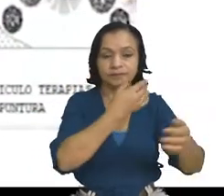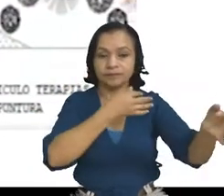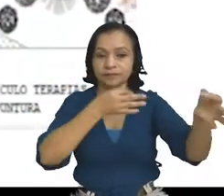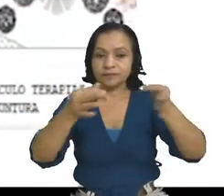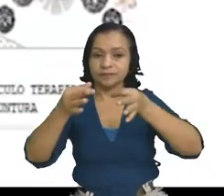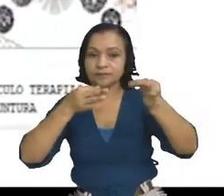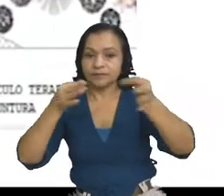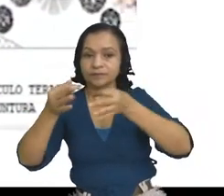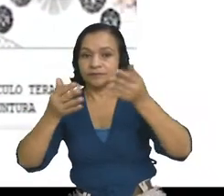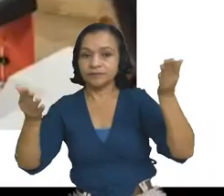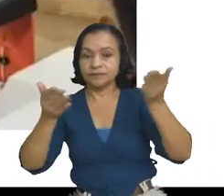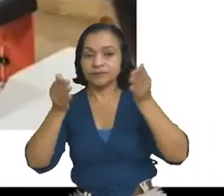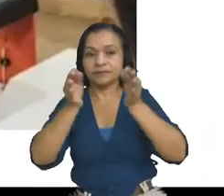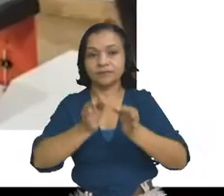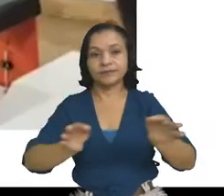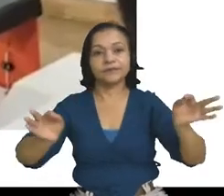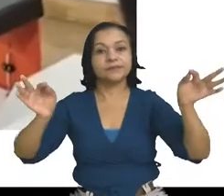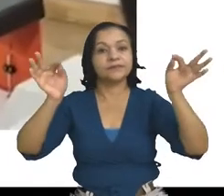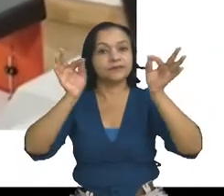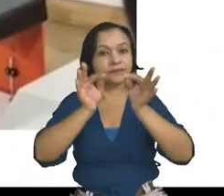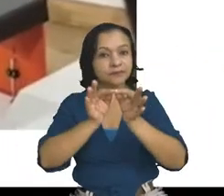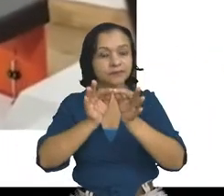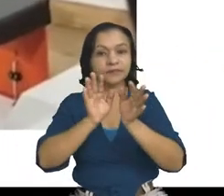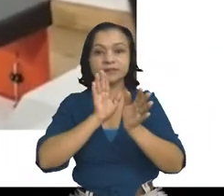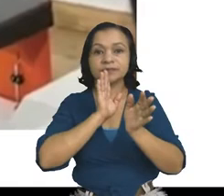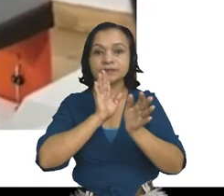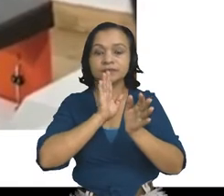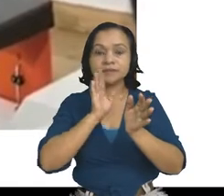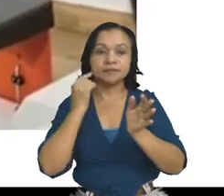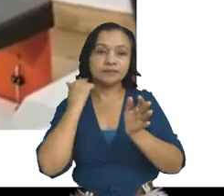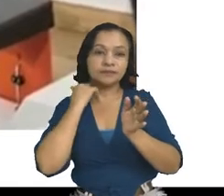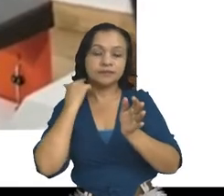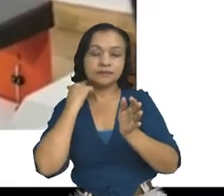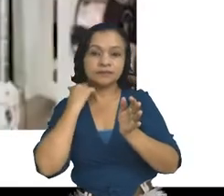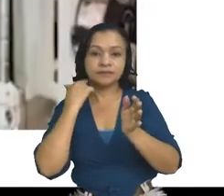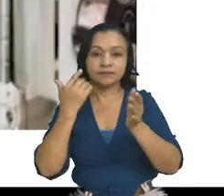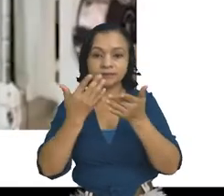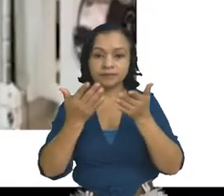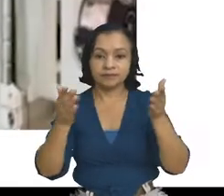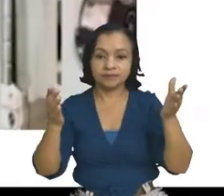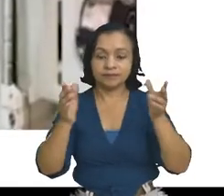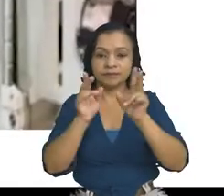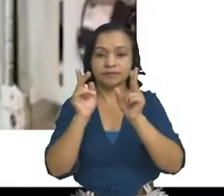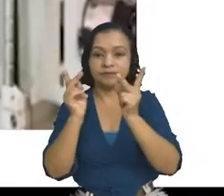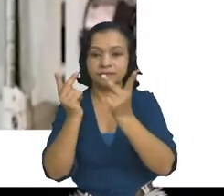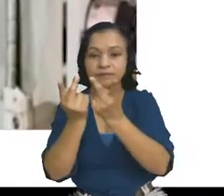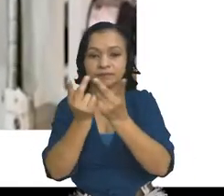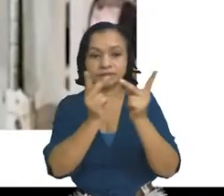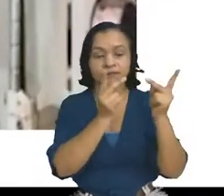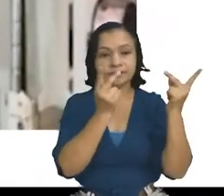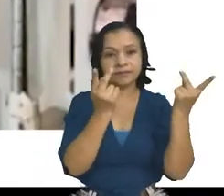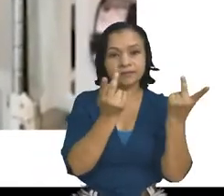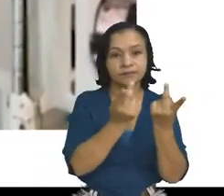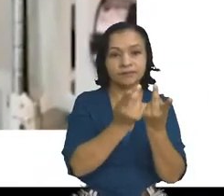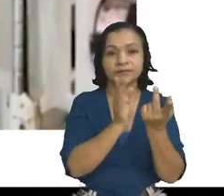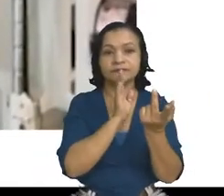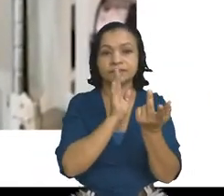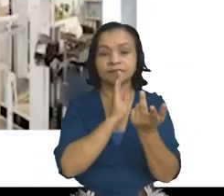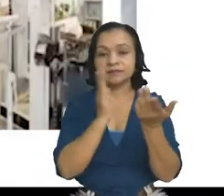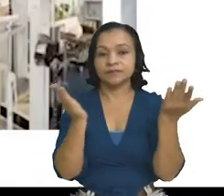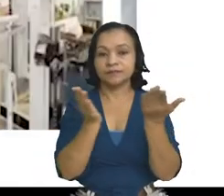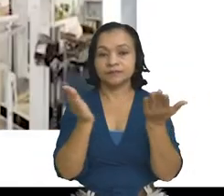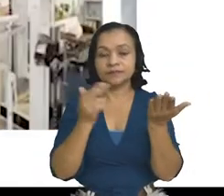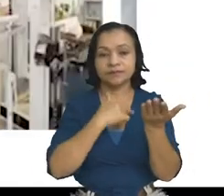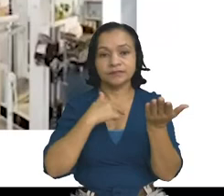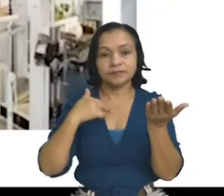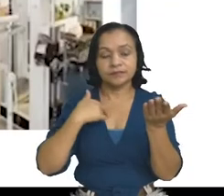y las proyecciones bastante importantes. Se habla siempre del crecimiento demográfico de nuestro pueblo, pero también cómo se va a